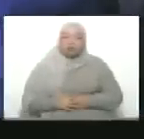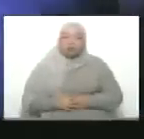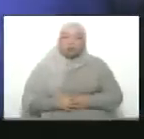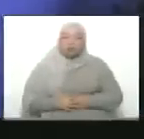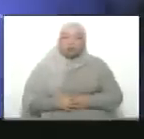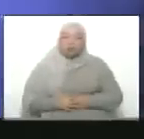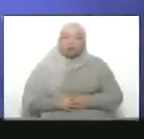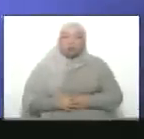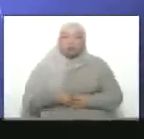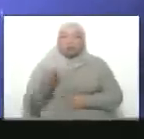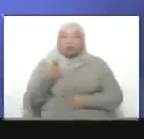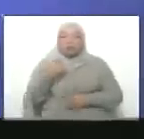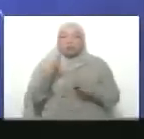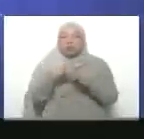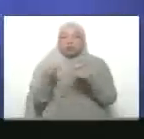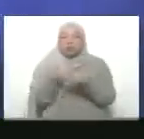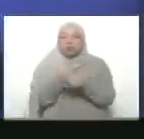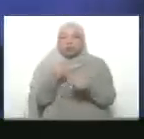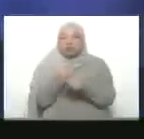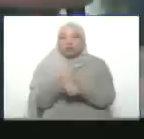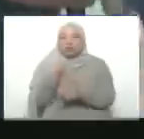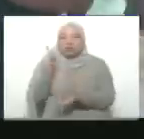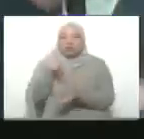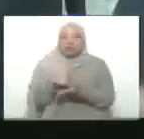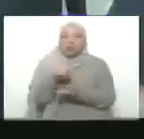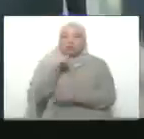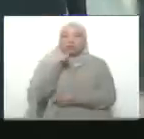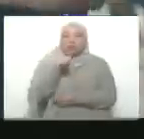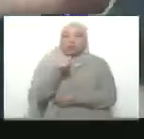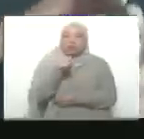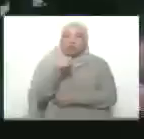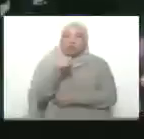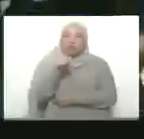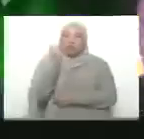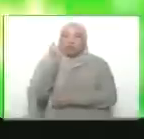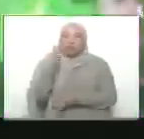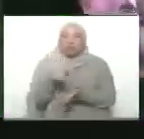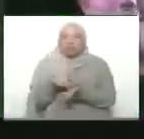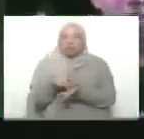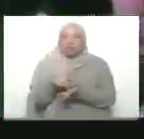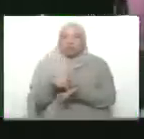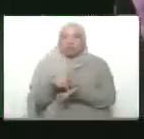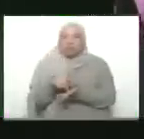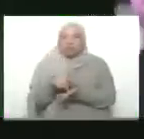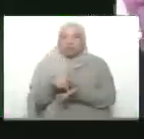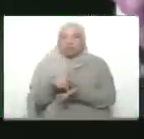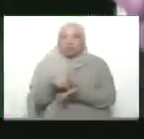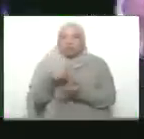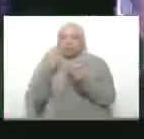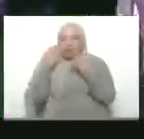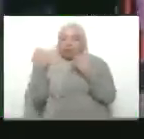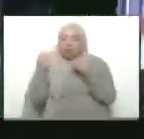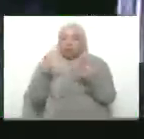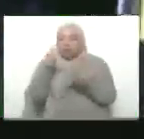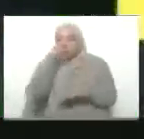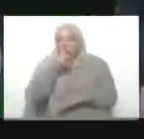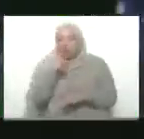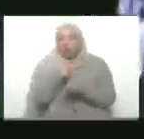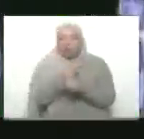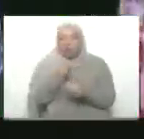con cuidadito por acá abajo acá abajo acá abajo tiene 80 años presidente yo dima